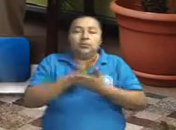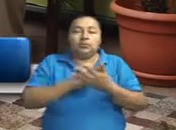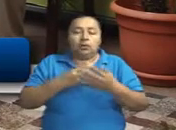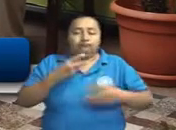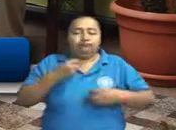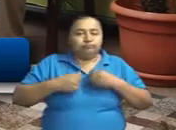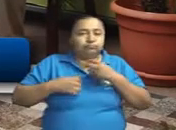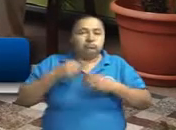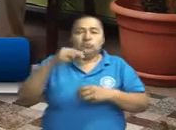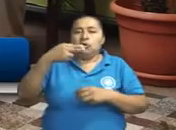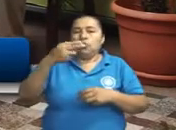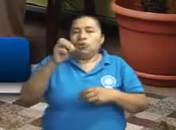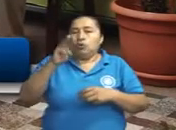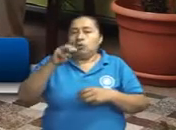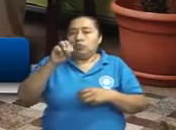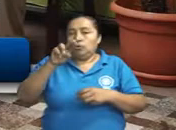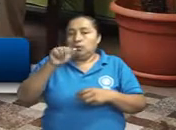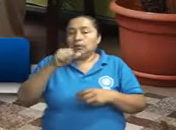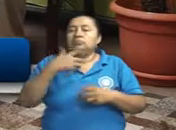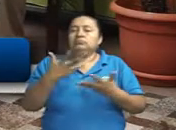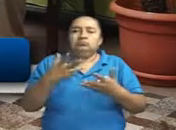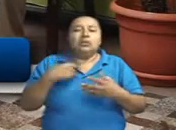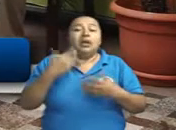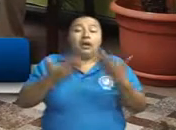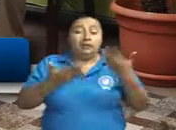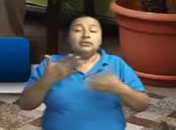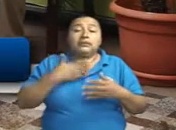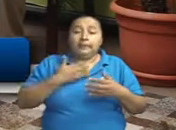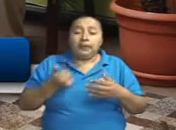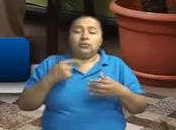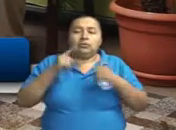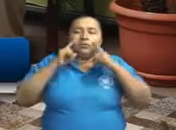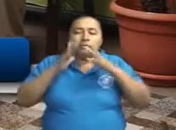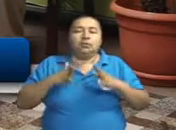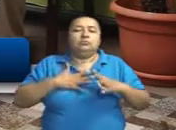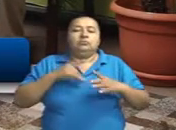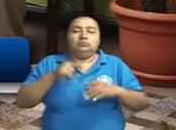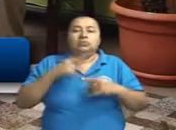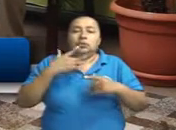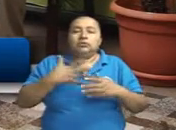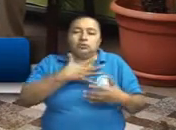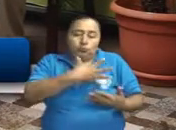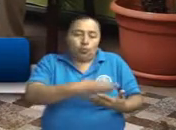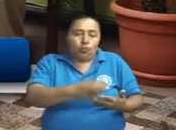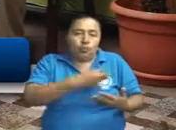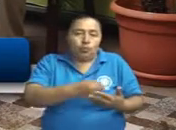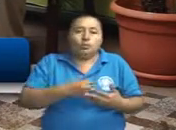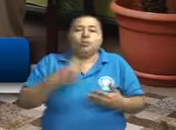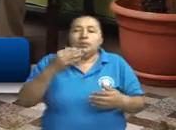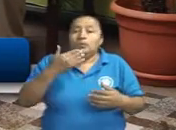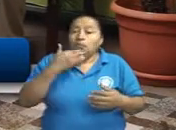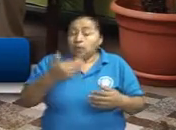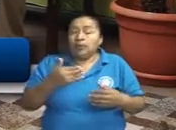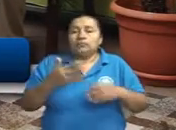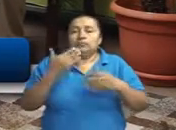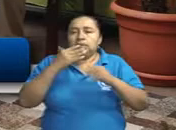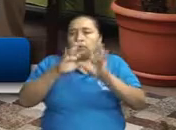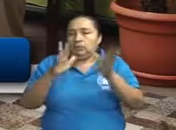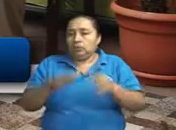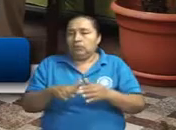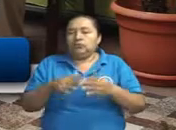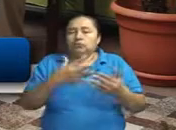hormonas influyen en la aparición. ¿Sí? Más bien a veces es un factor de protección, por eso dar lactancia, hasta eso beneficia a la mujer